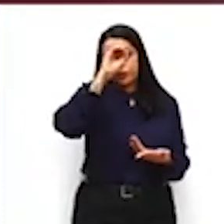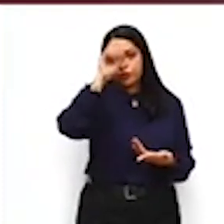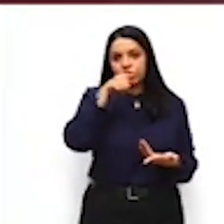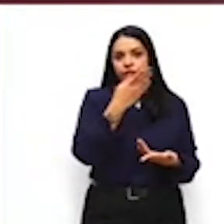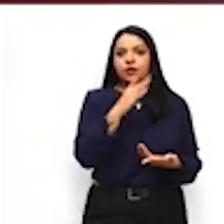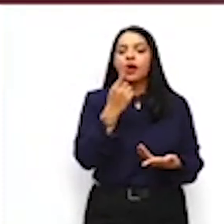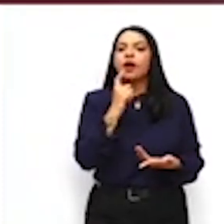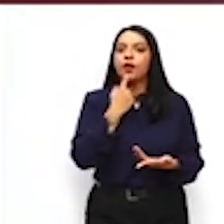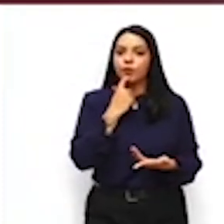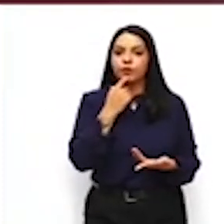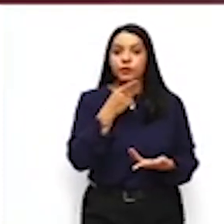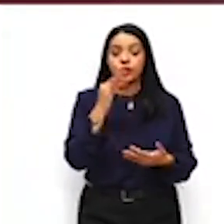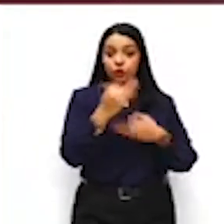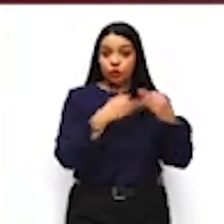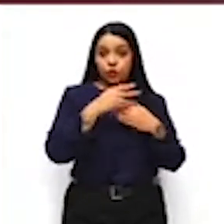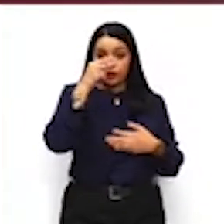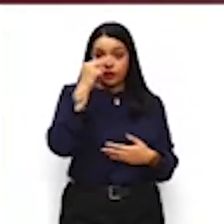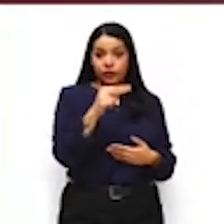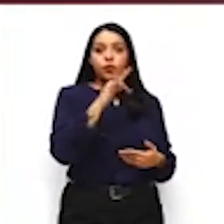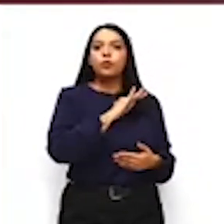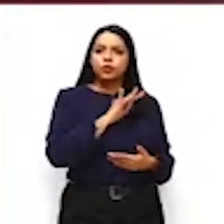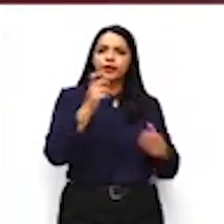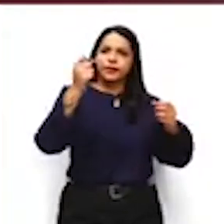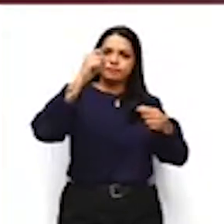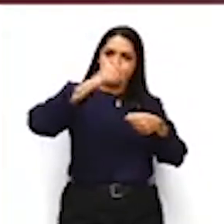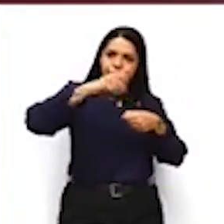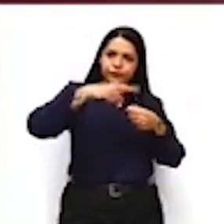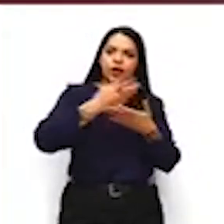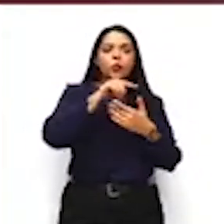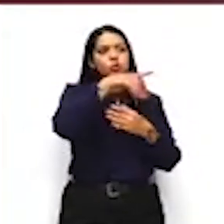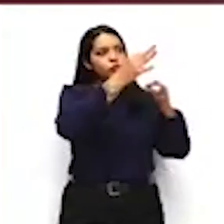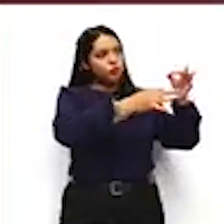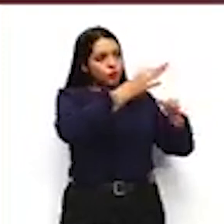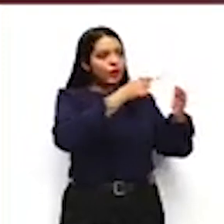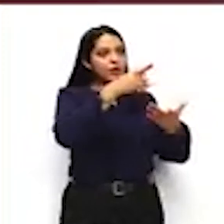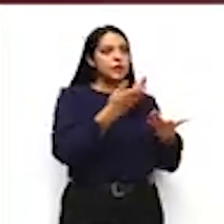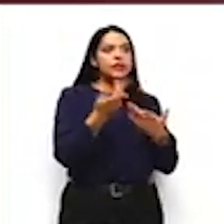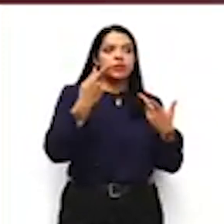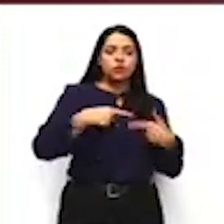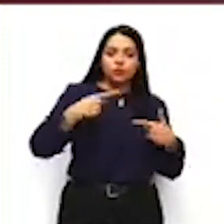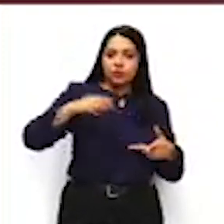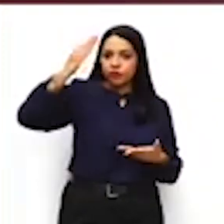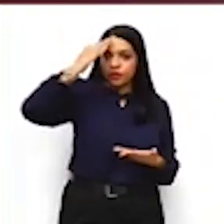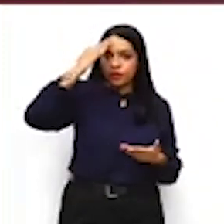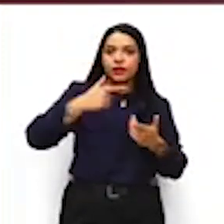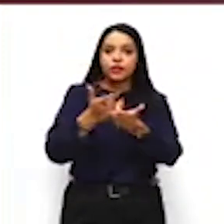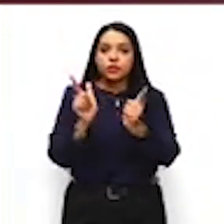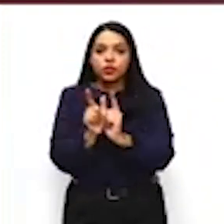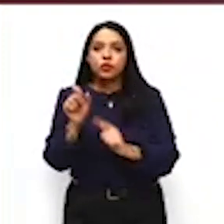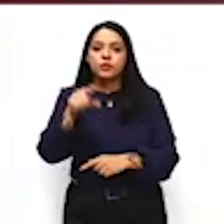el pueblo de México pudiera votar por sus jueces, sus magistrados y